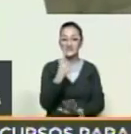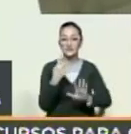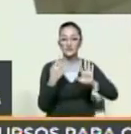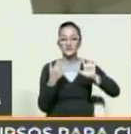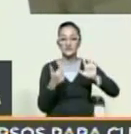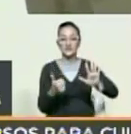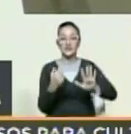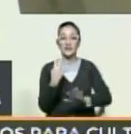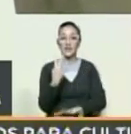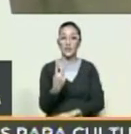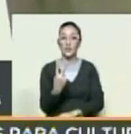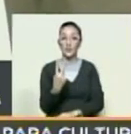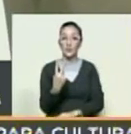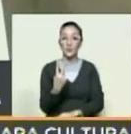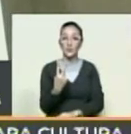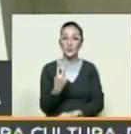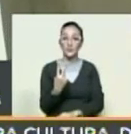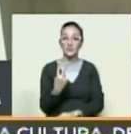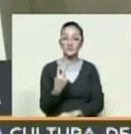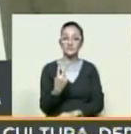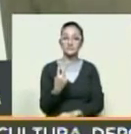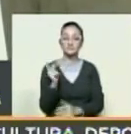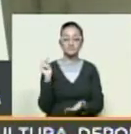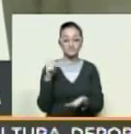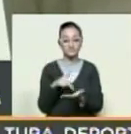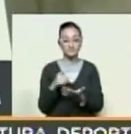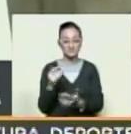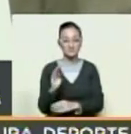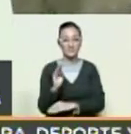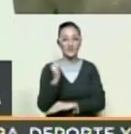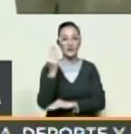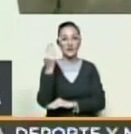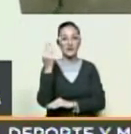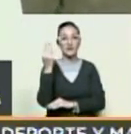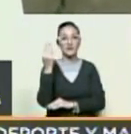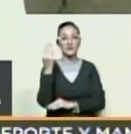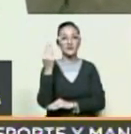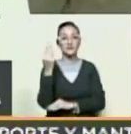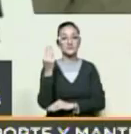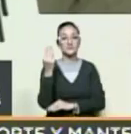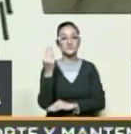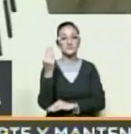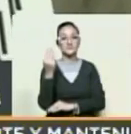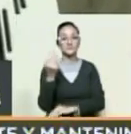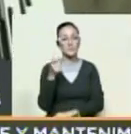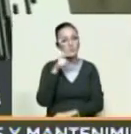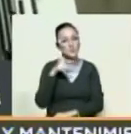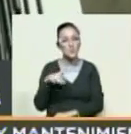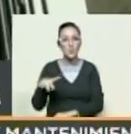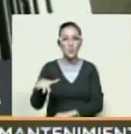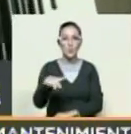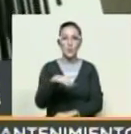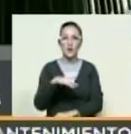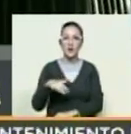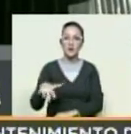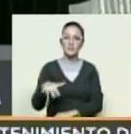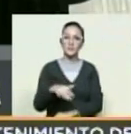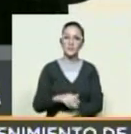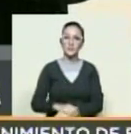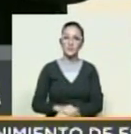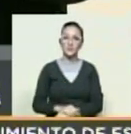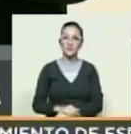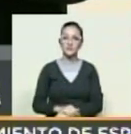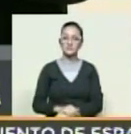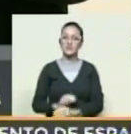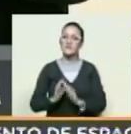162 aquí a nuestra querida, nuestro querido pueblo, que la